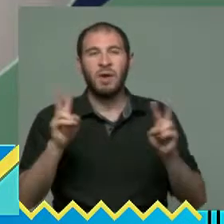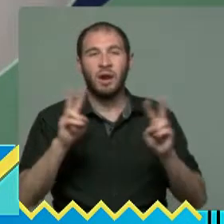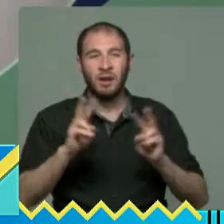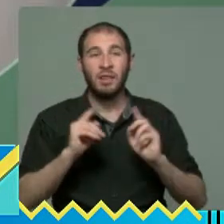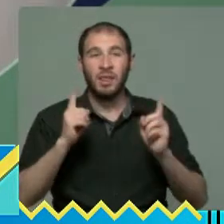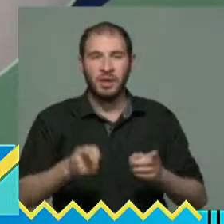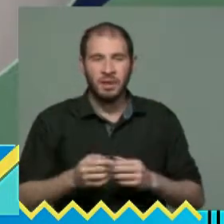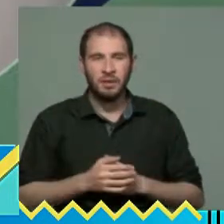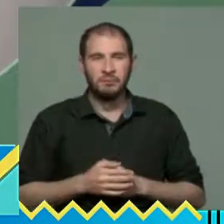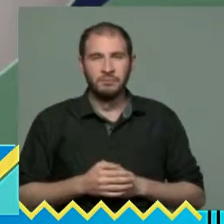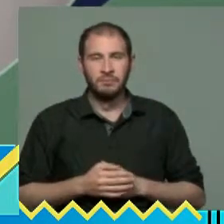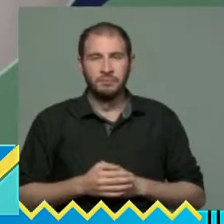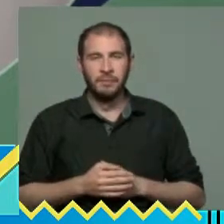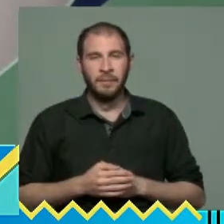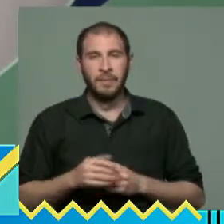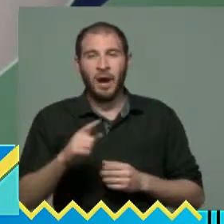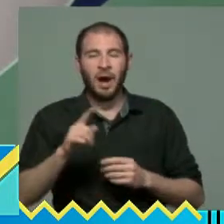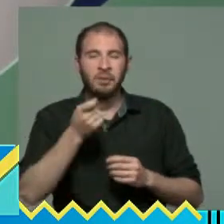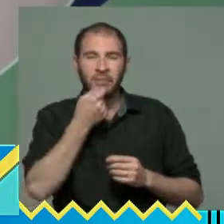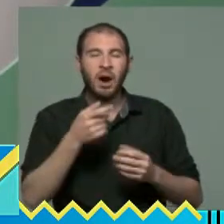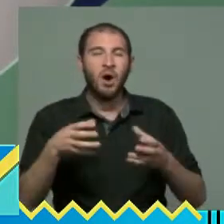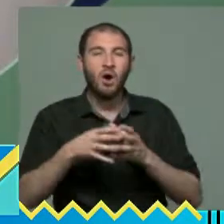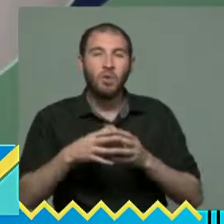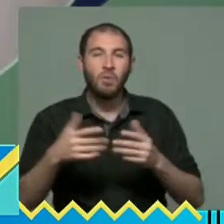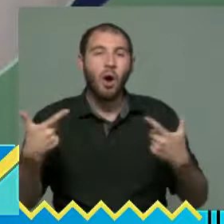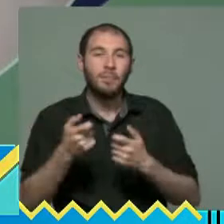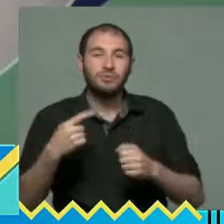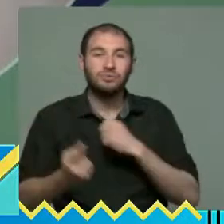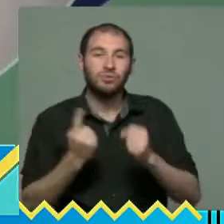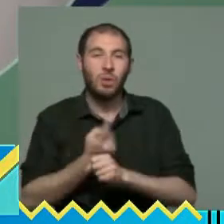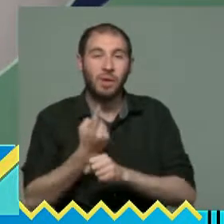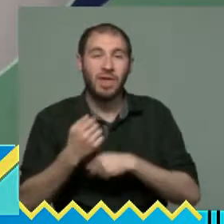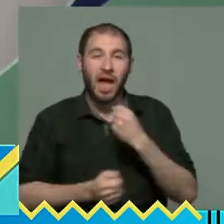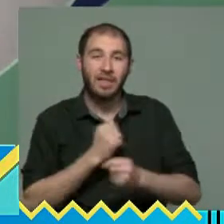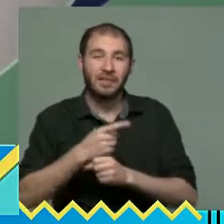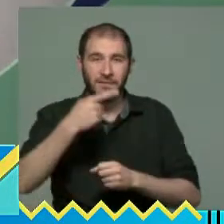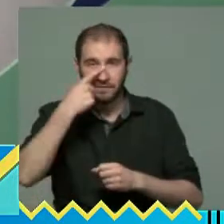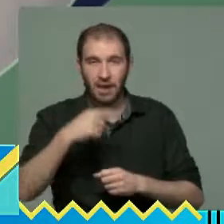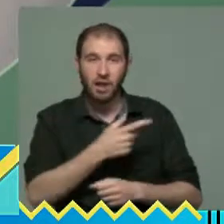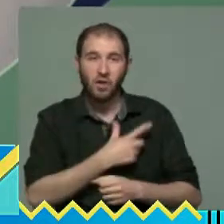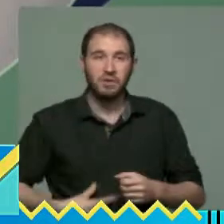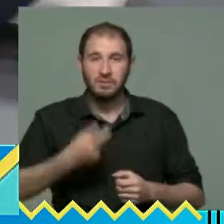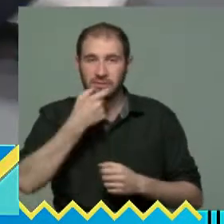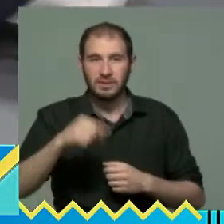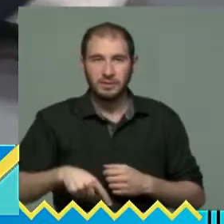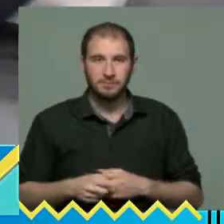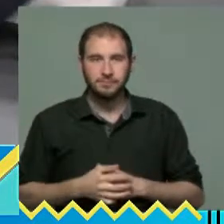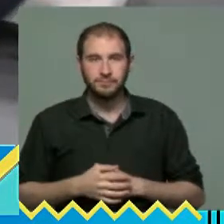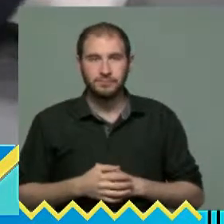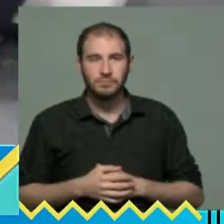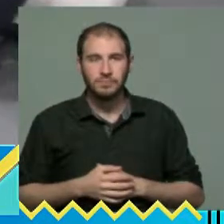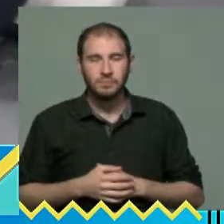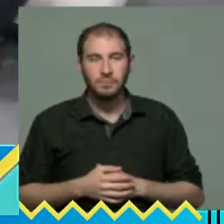que también fueron haciendo que no pueda ser una fuerza de oposición hasta el final del gobierno provincial. Bien,